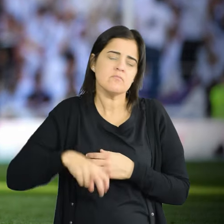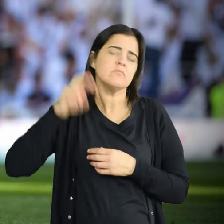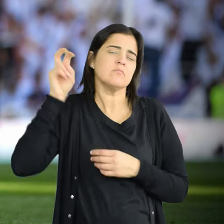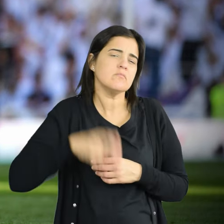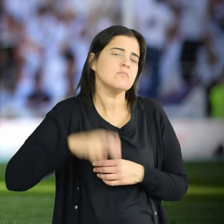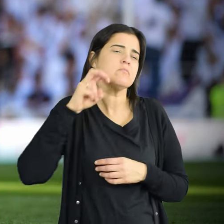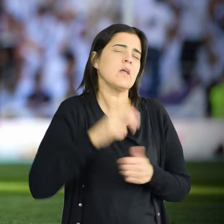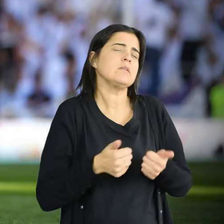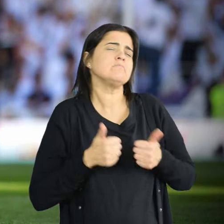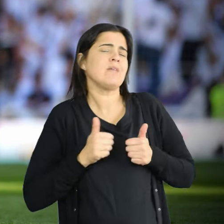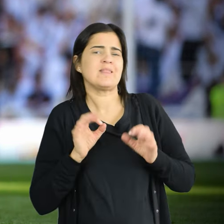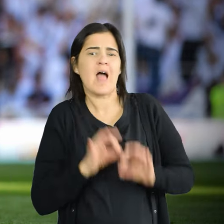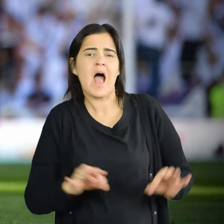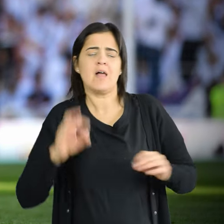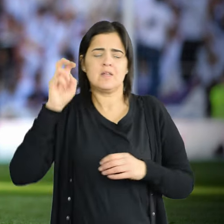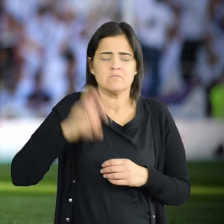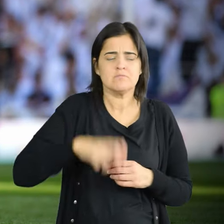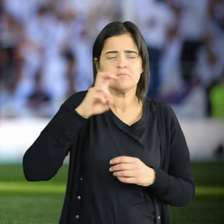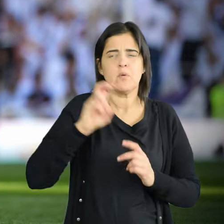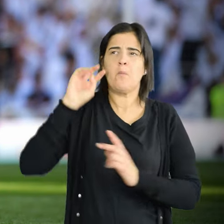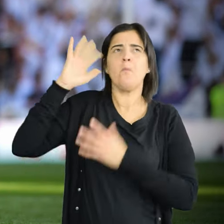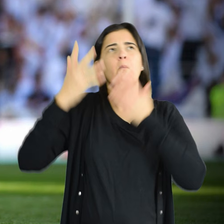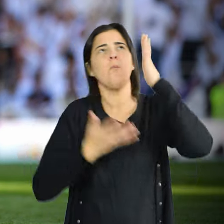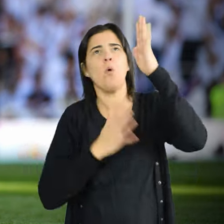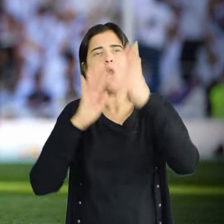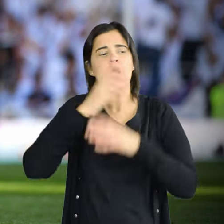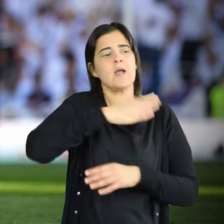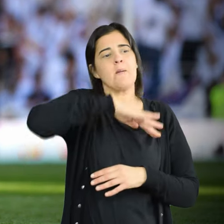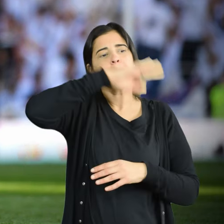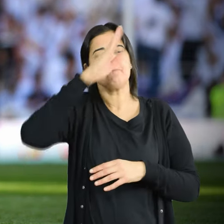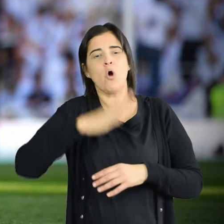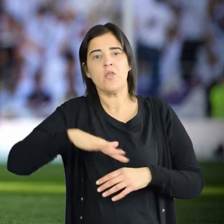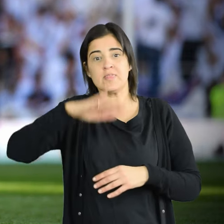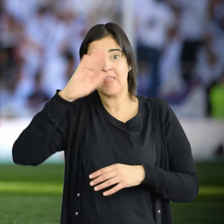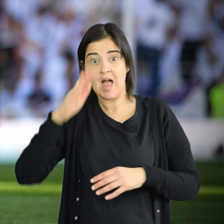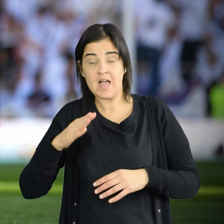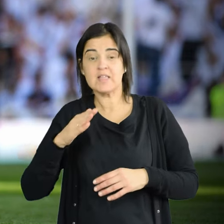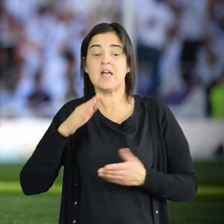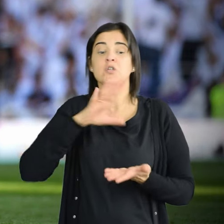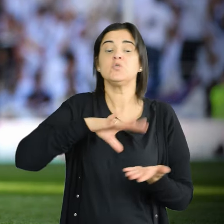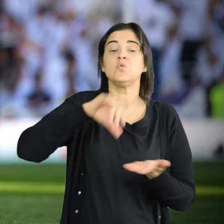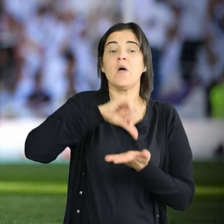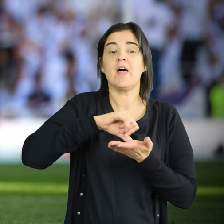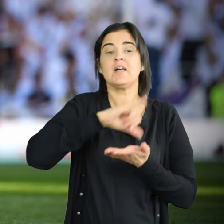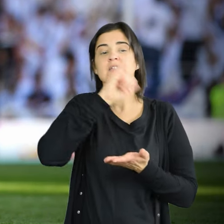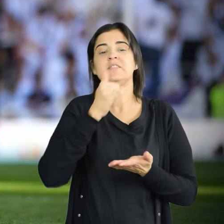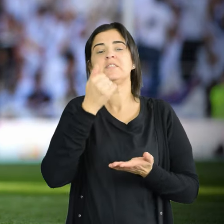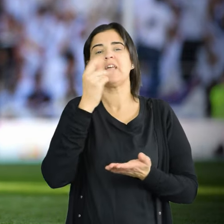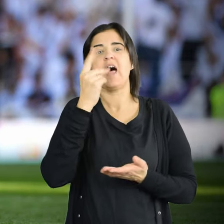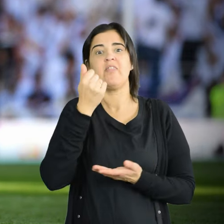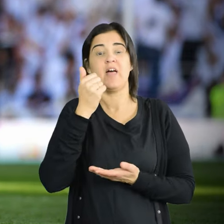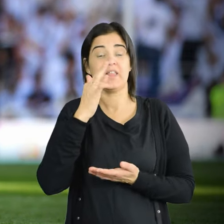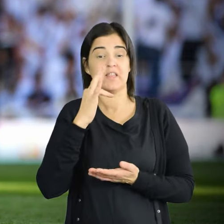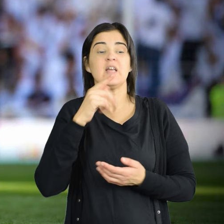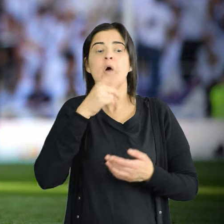caminaron sin descanso atravesando bosques y montañas hasta llegar a la ciudad de zadar Donde fueron recibidos en